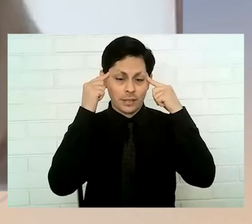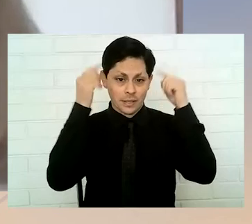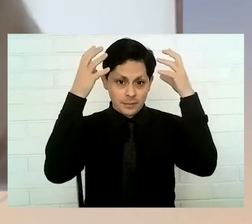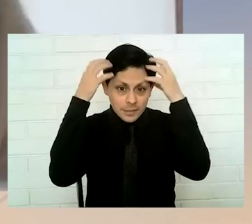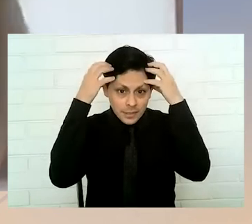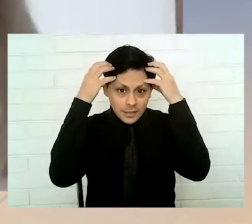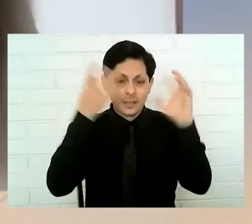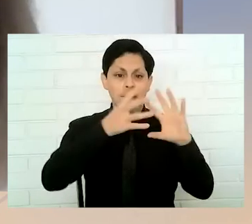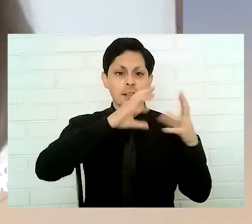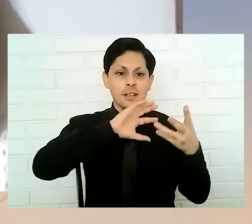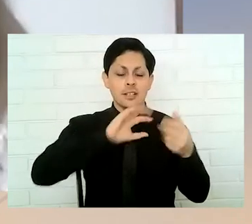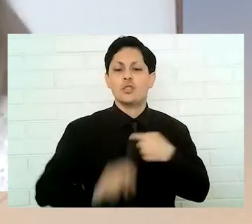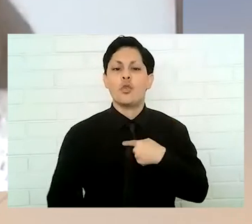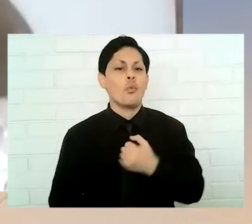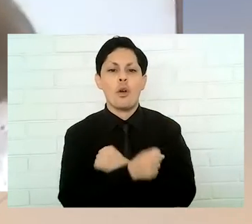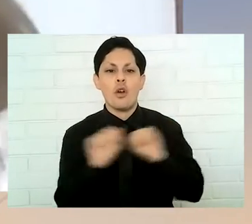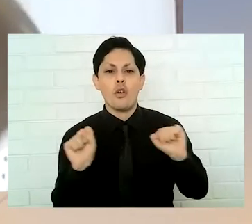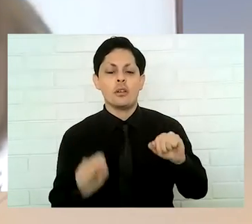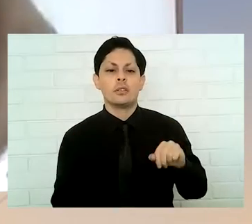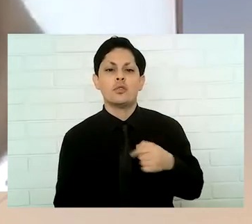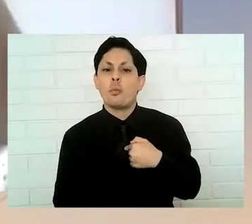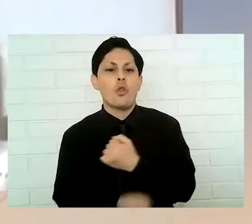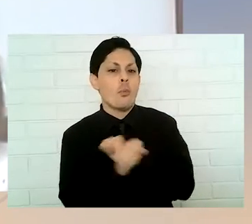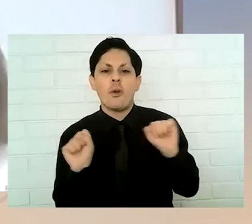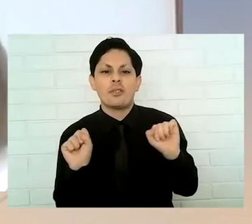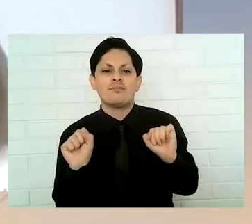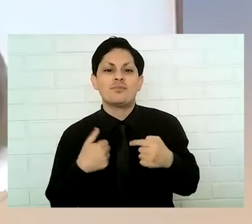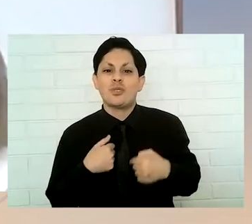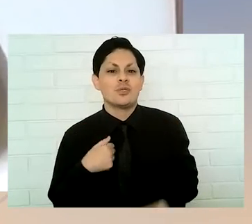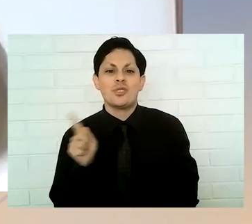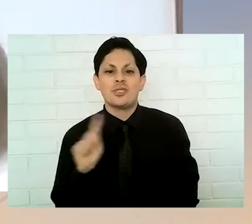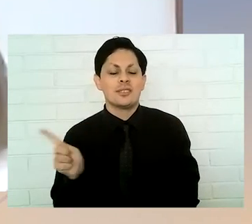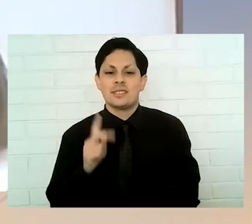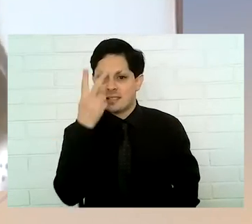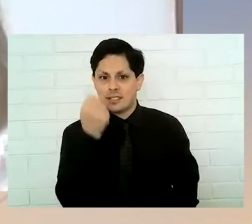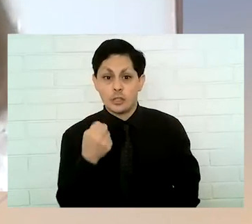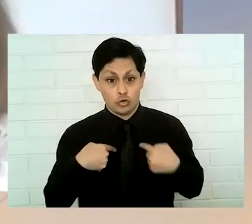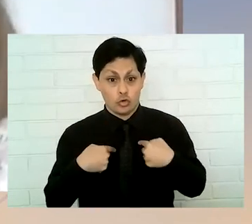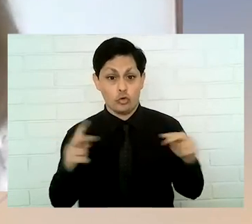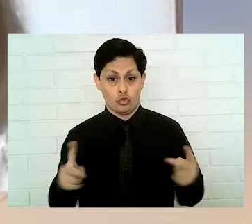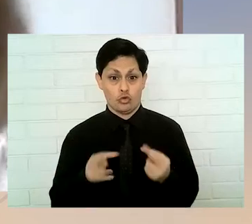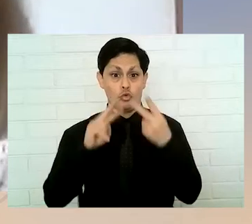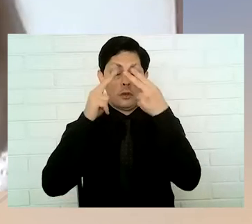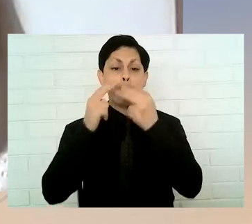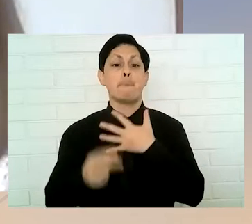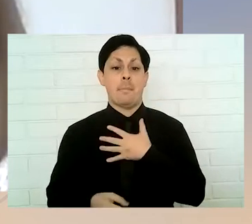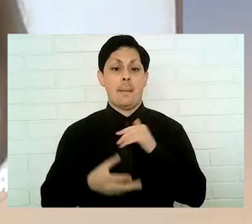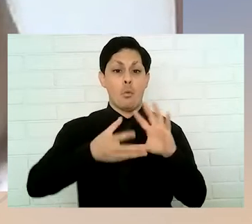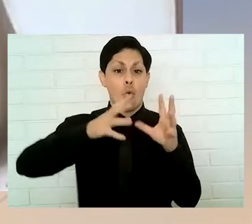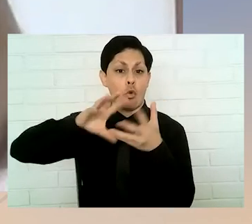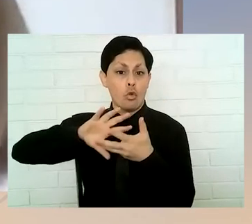digamos, hacer algo similar, porque yo no soy ciega, y yo construí mi mundo de una manera